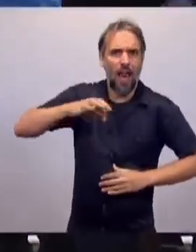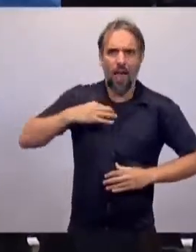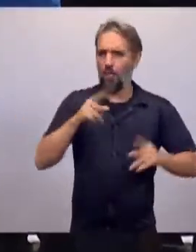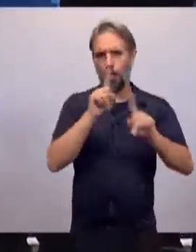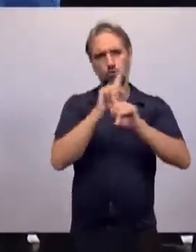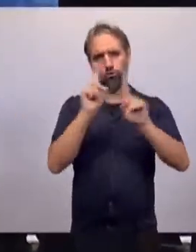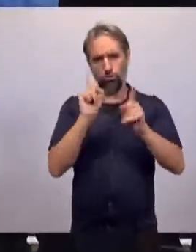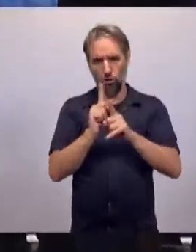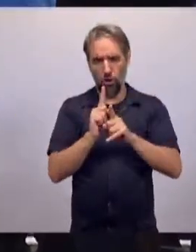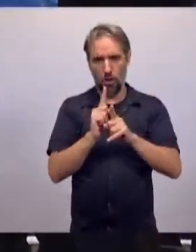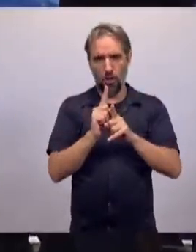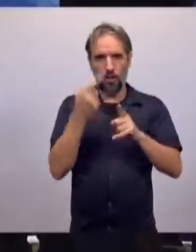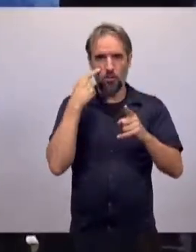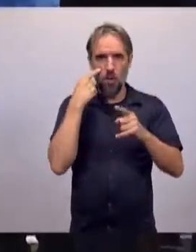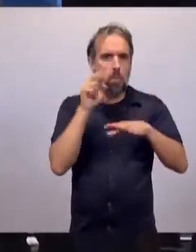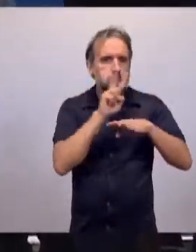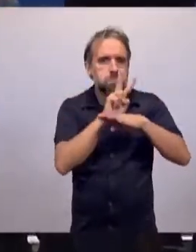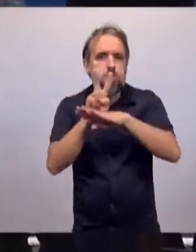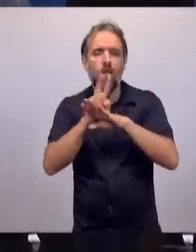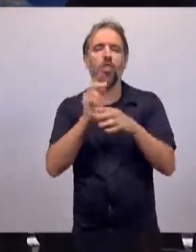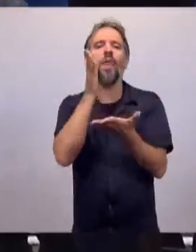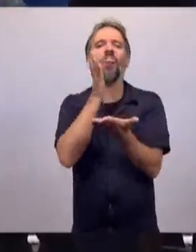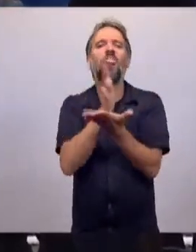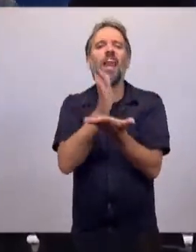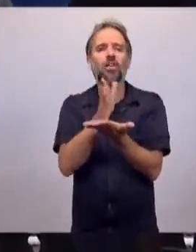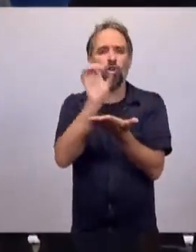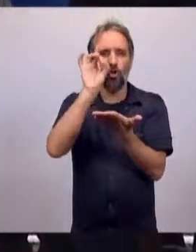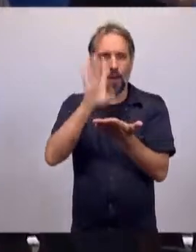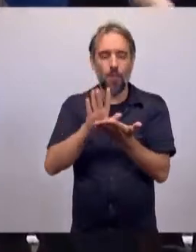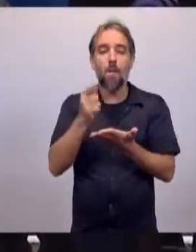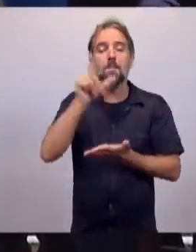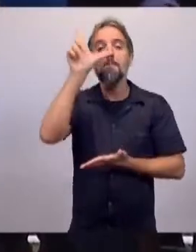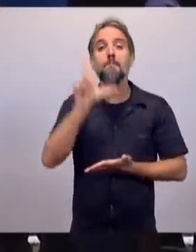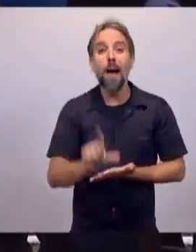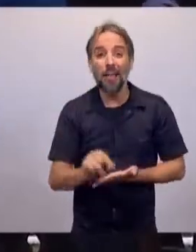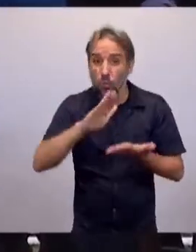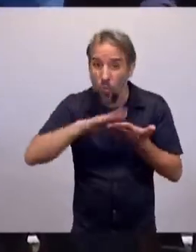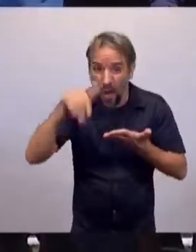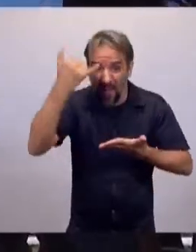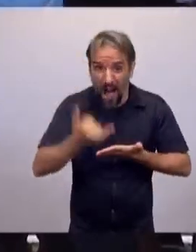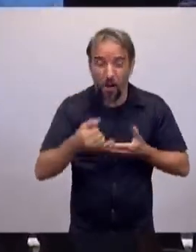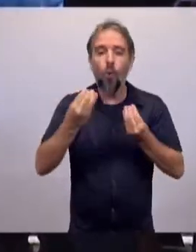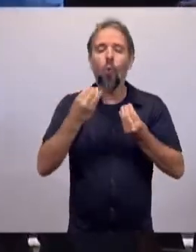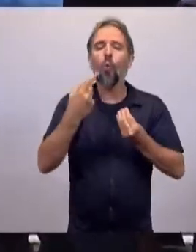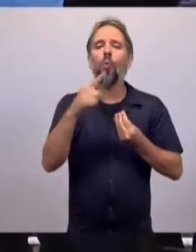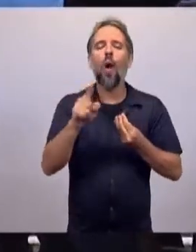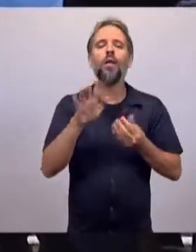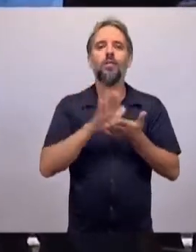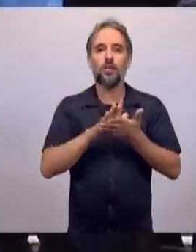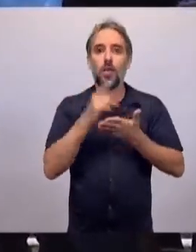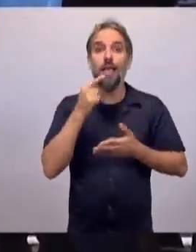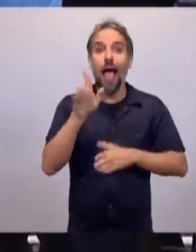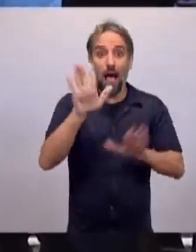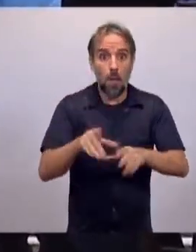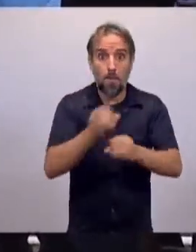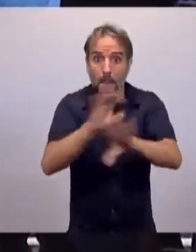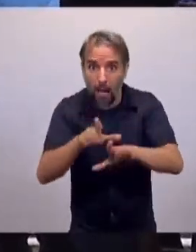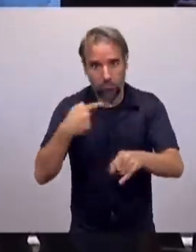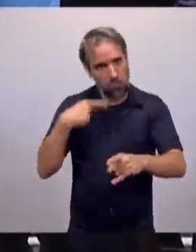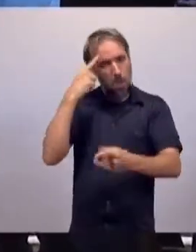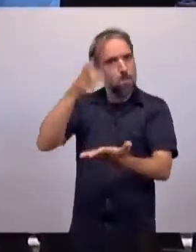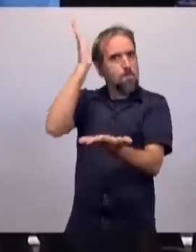vidas, sino que vele por nuestros derechos, un país en el que el que las hace, las